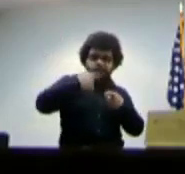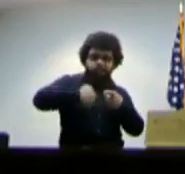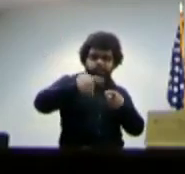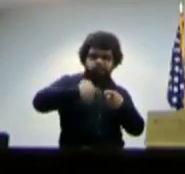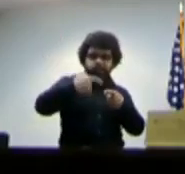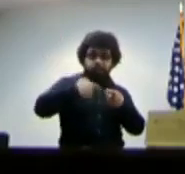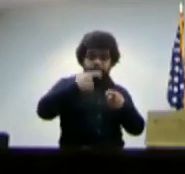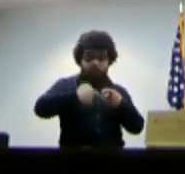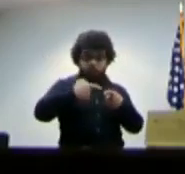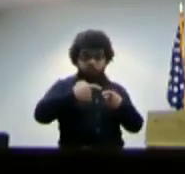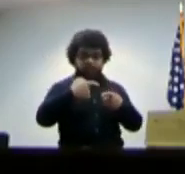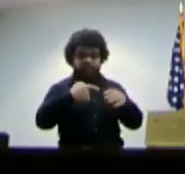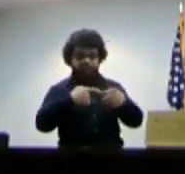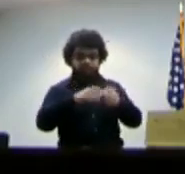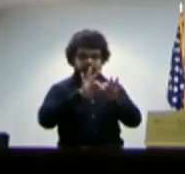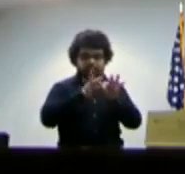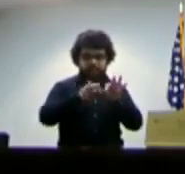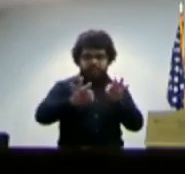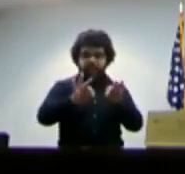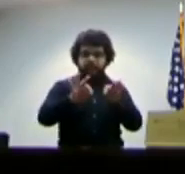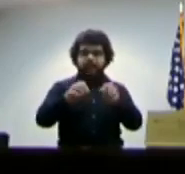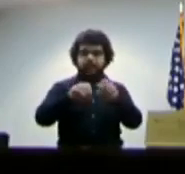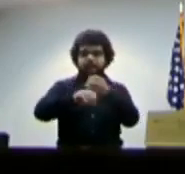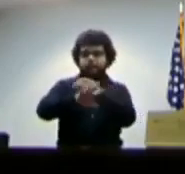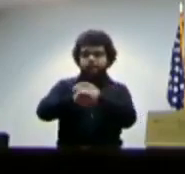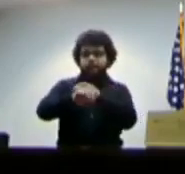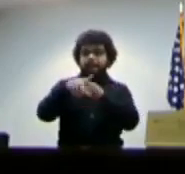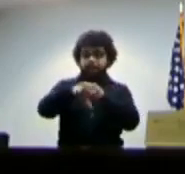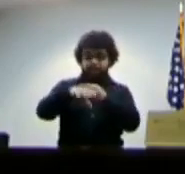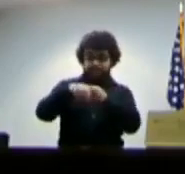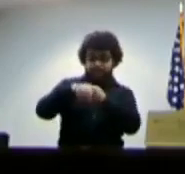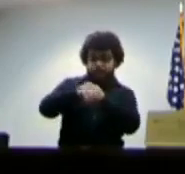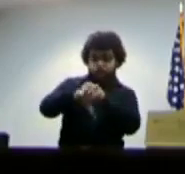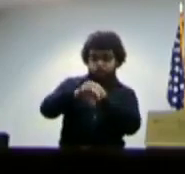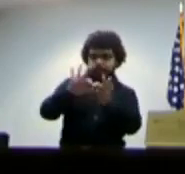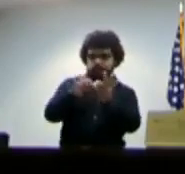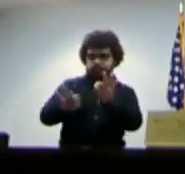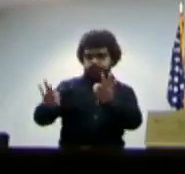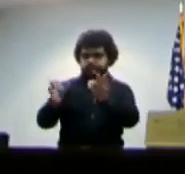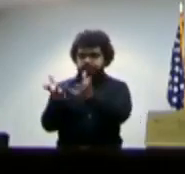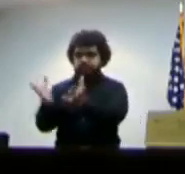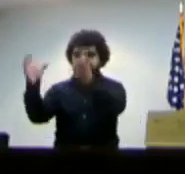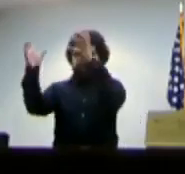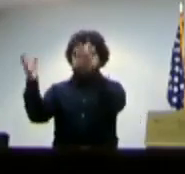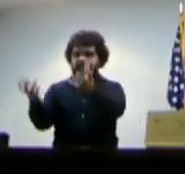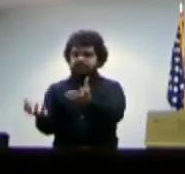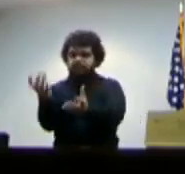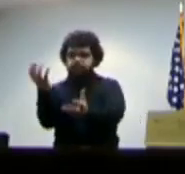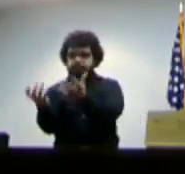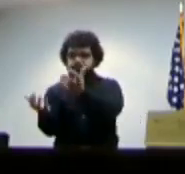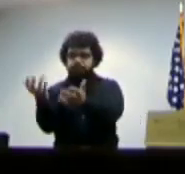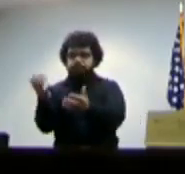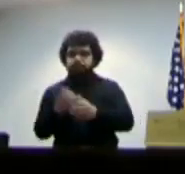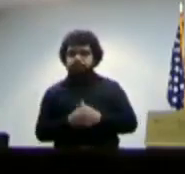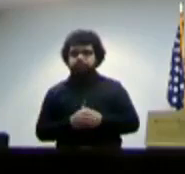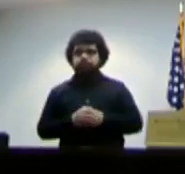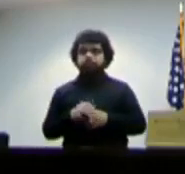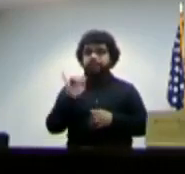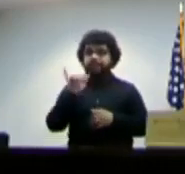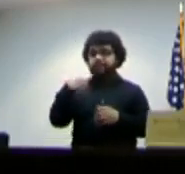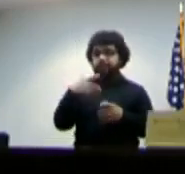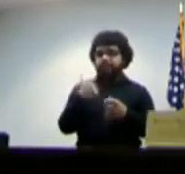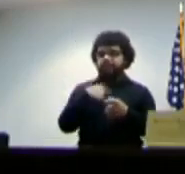y la bomba es la que alimenta a la caldera. Cuando tuvimos el primer evento de limitación, por eso menciono el evento de limitación,